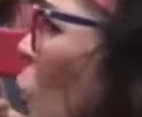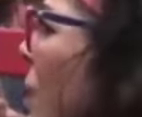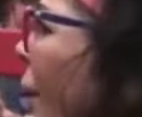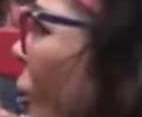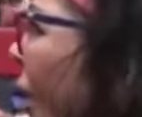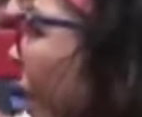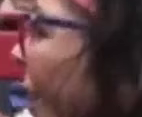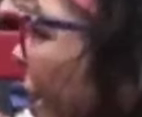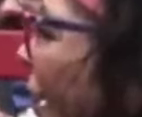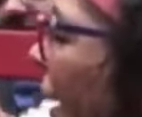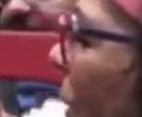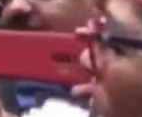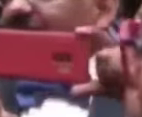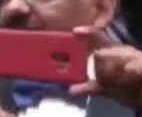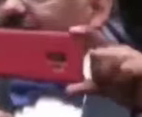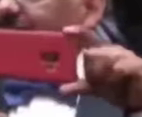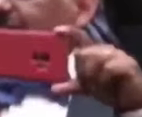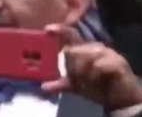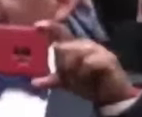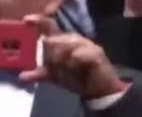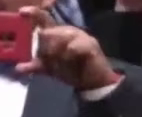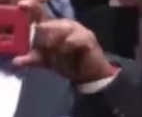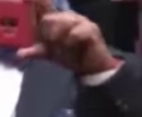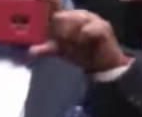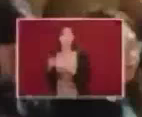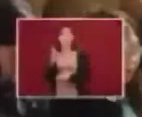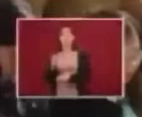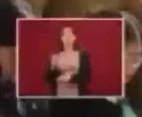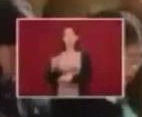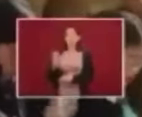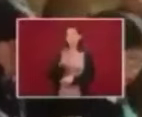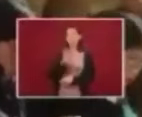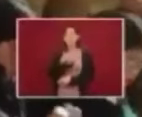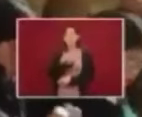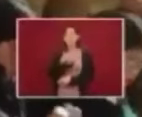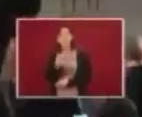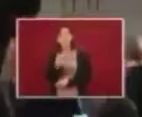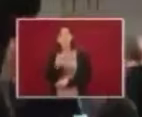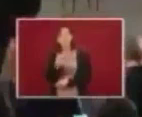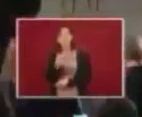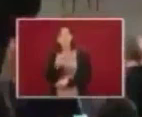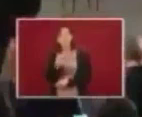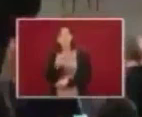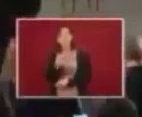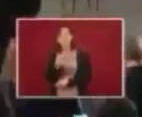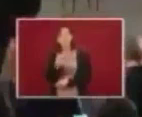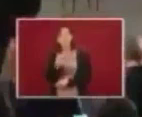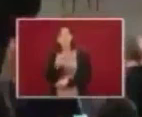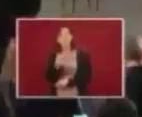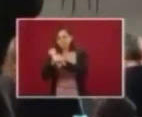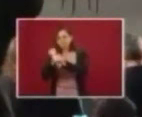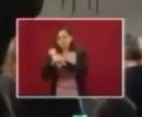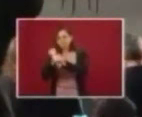conferencia, atendían la conferencia de prensa, estaba Verónica Villalbazo, sí, que es el nombre de Frida Guerrera. Correcto. Que, por cierto, es